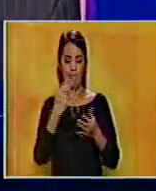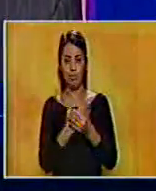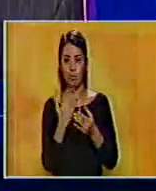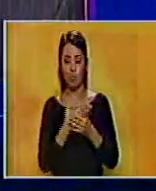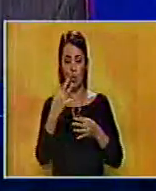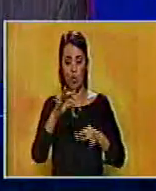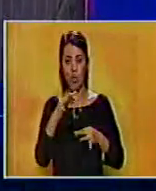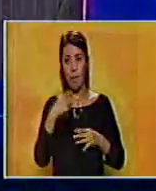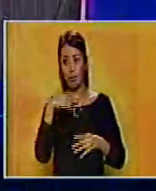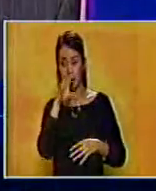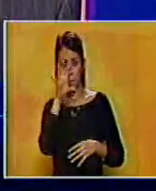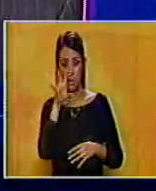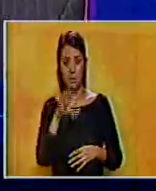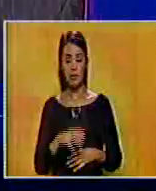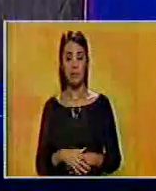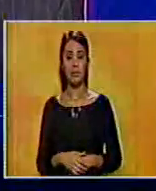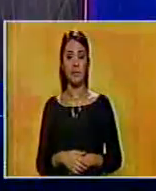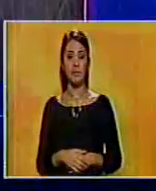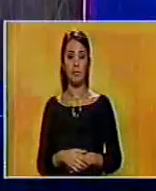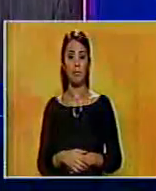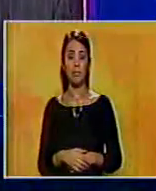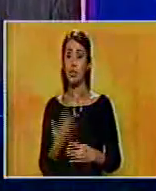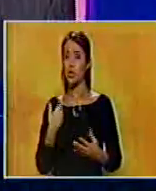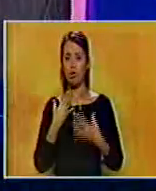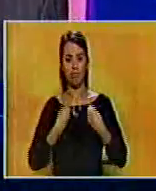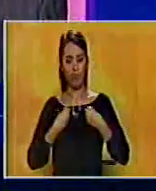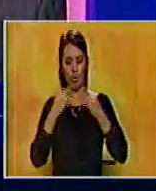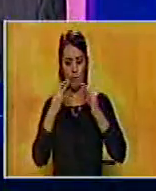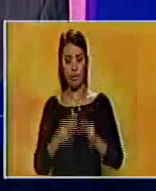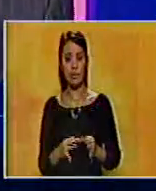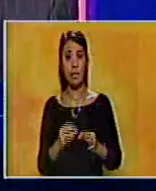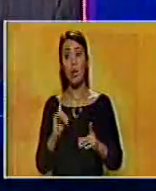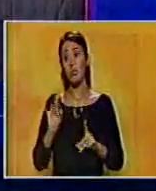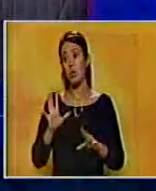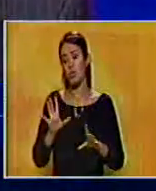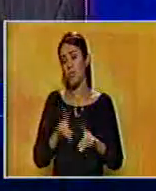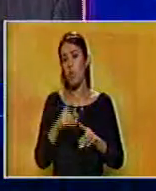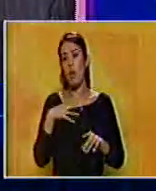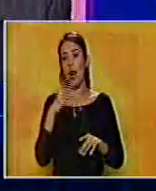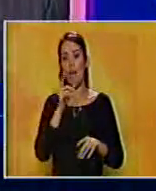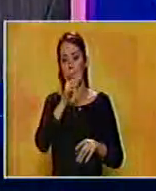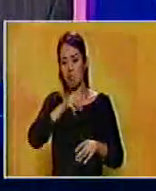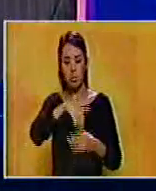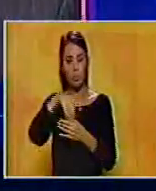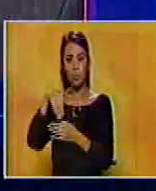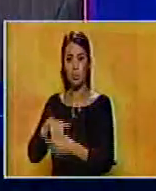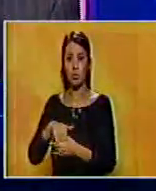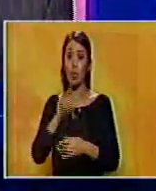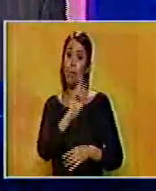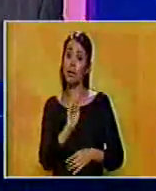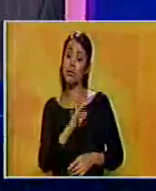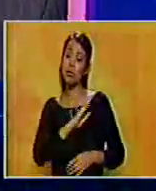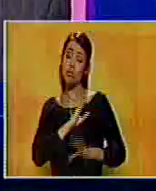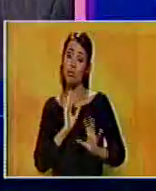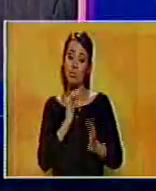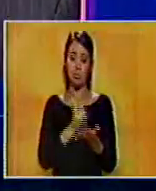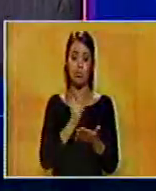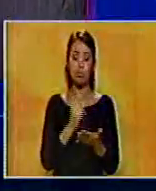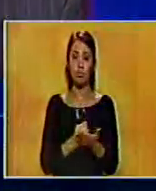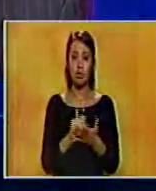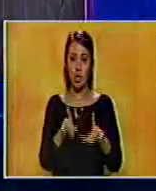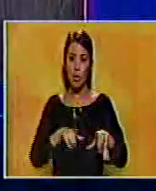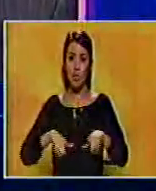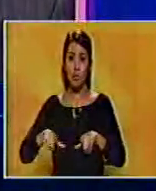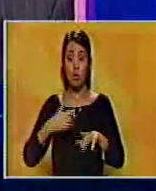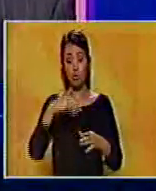está recibiendo y no es residente, usted de todas maneras puede votar como venezolano. Regístrese inmediatamente en su consulado que le vamos a